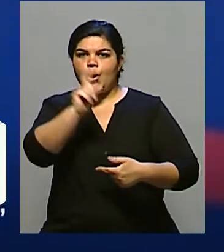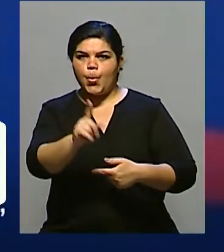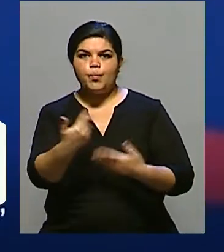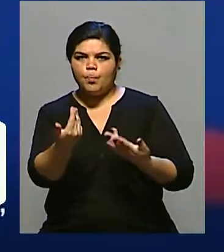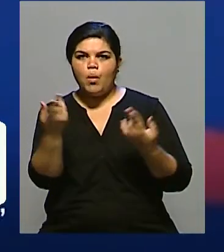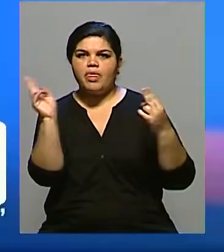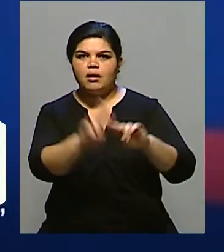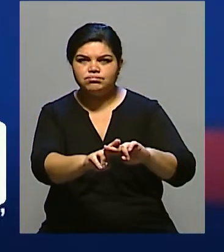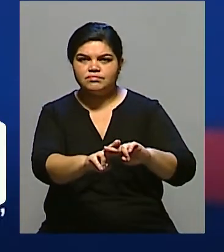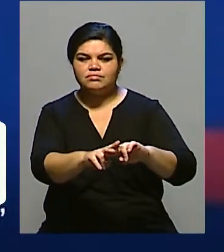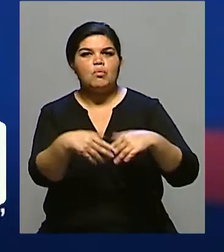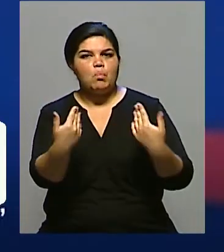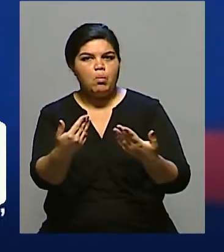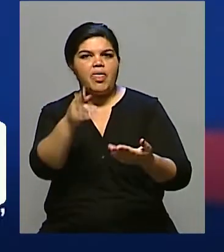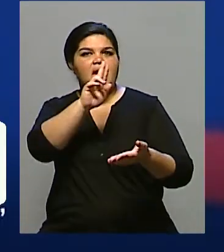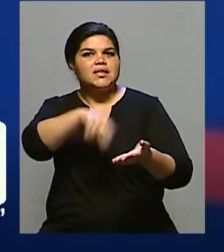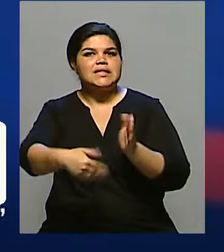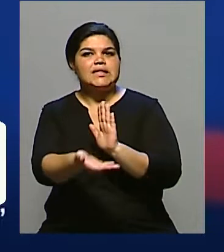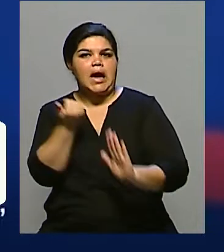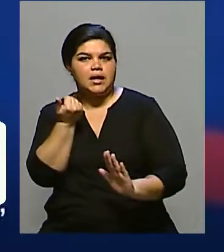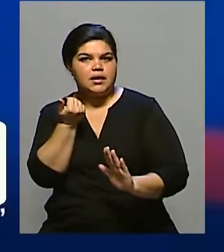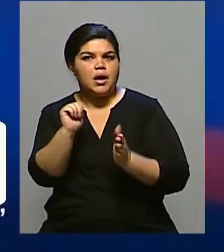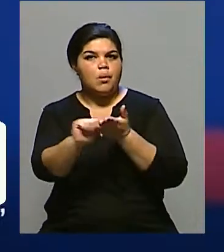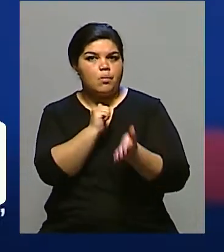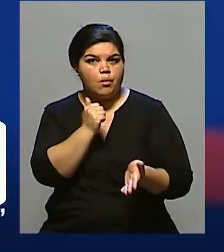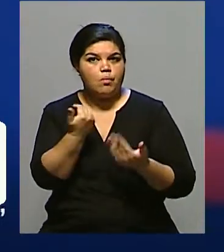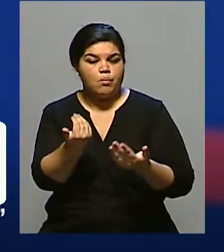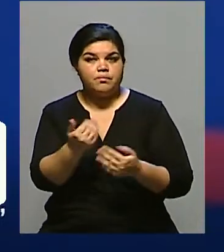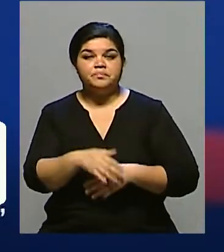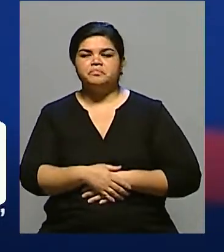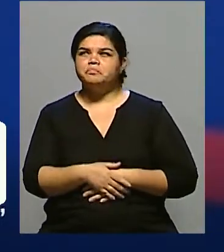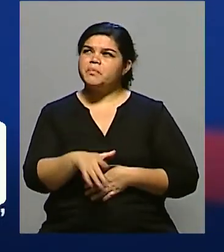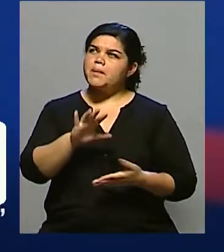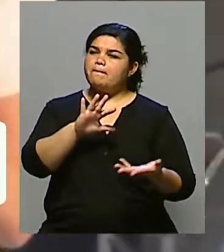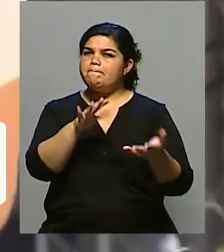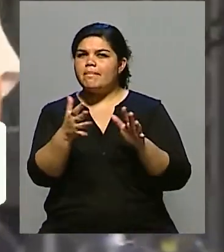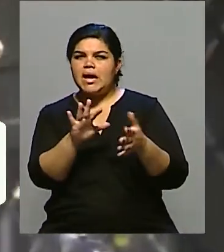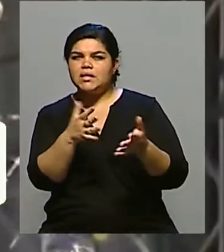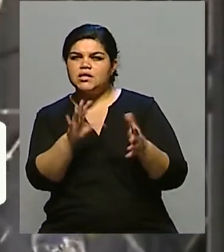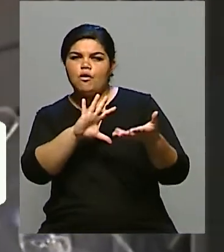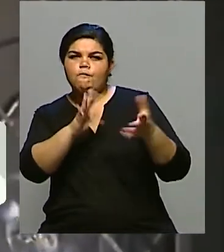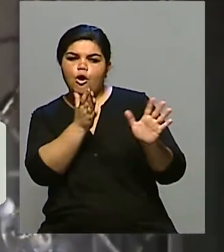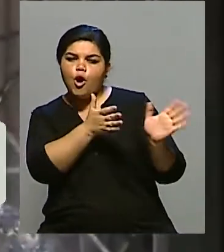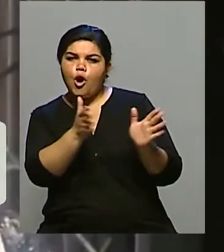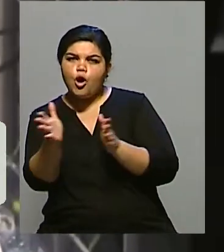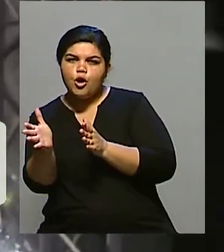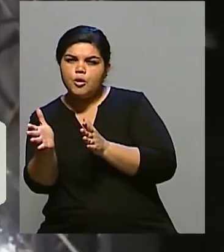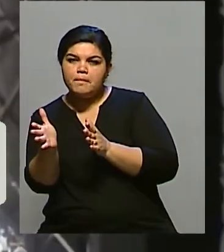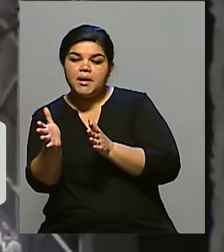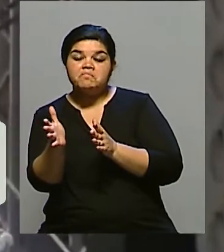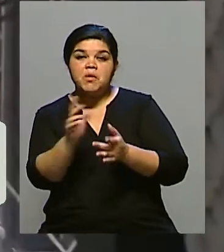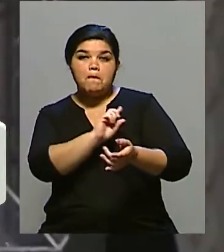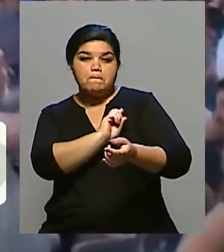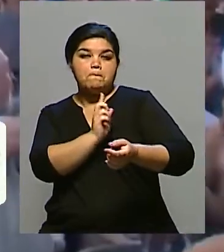extremadamente limitado. Yo diría que es muy parecido, también si tiene un poco más de